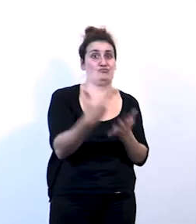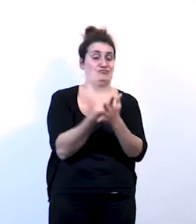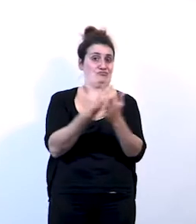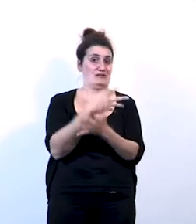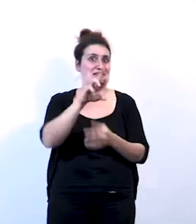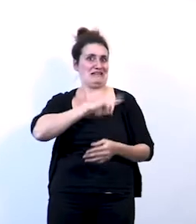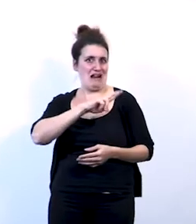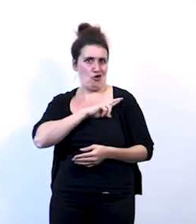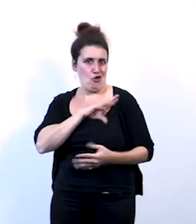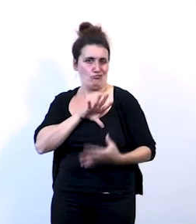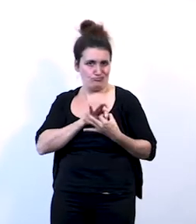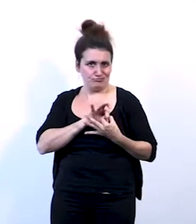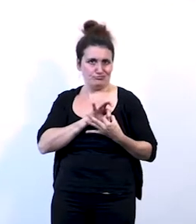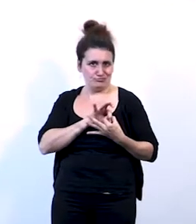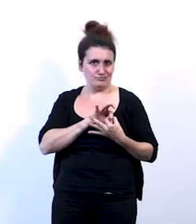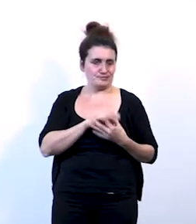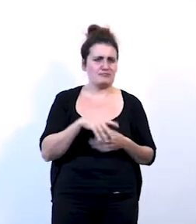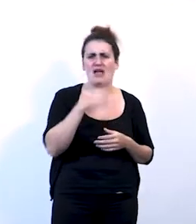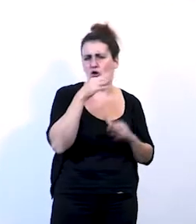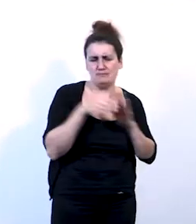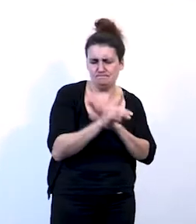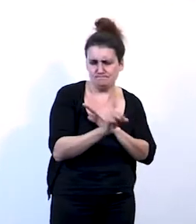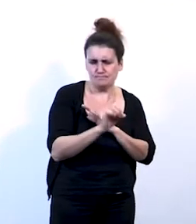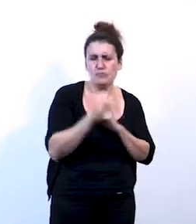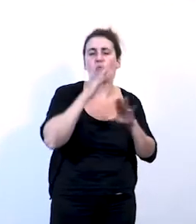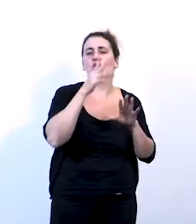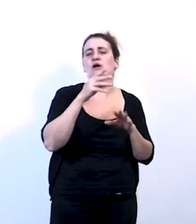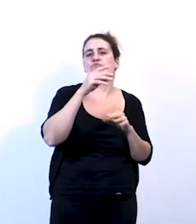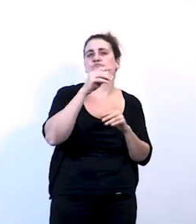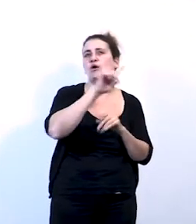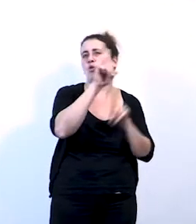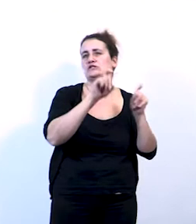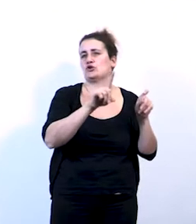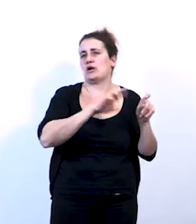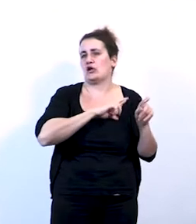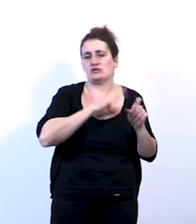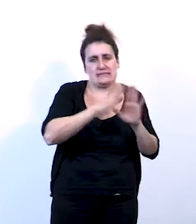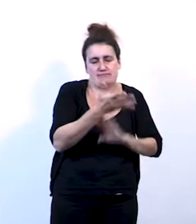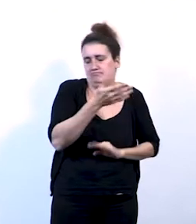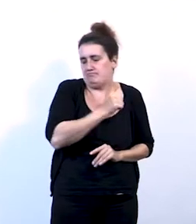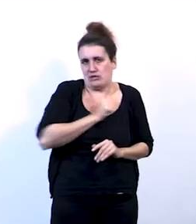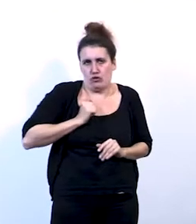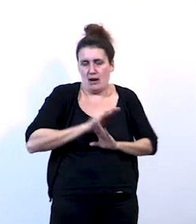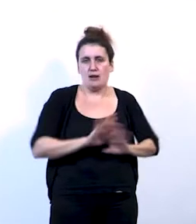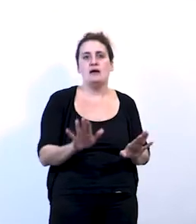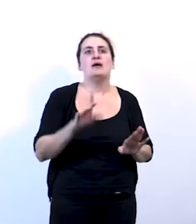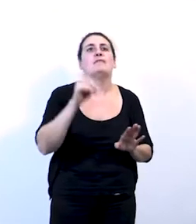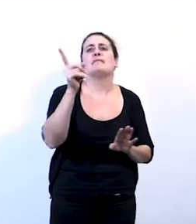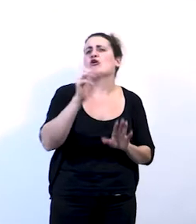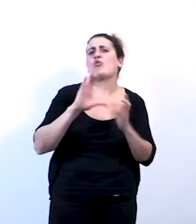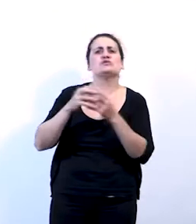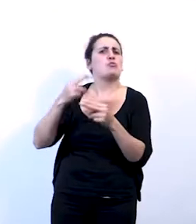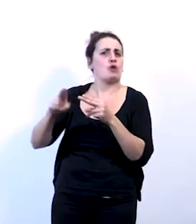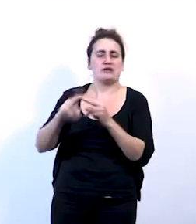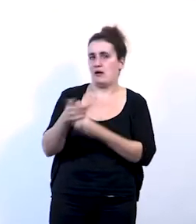religión, no voy a entrar en eso porque creo que la cuestión religiosa es una cuestión totalmente personal, pero lo que no puede ser es una cuestión política, ¿no?